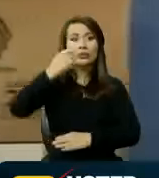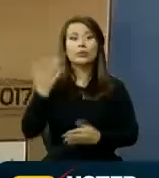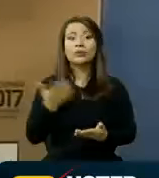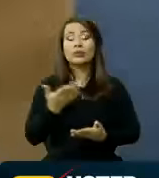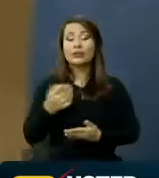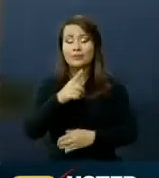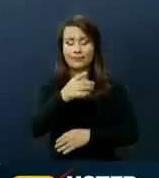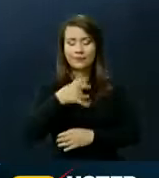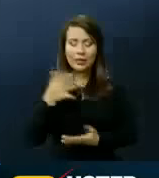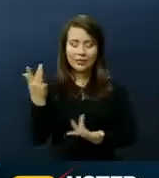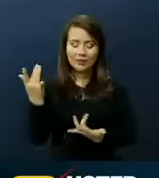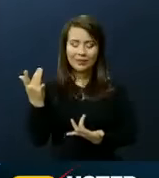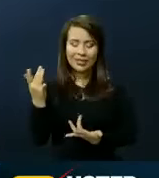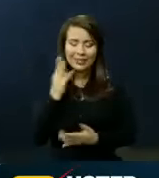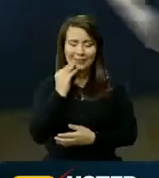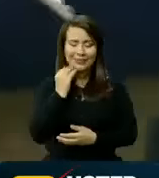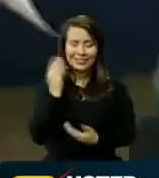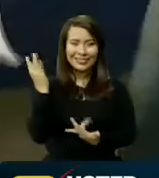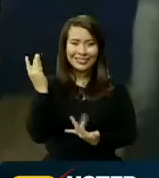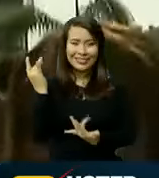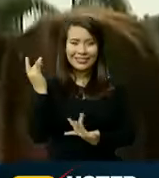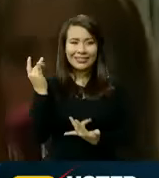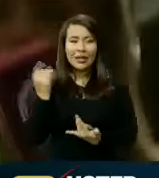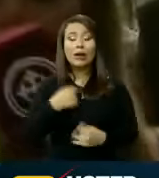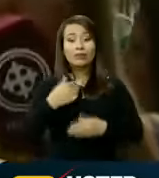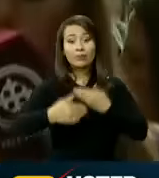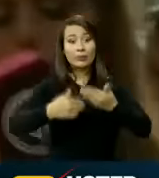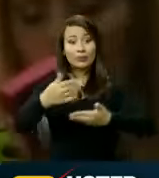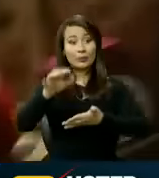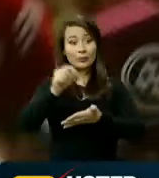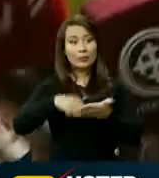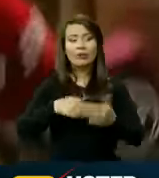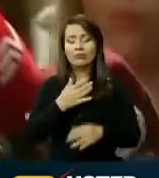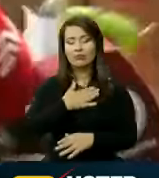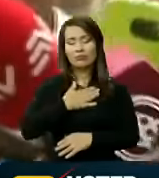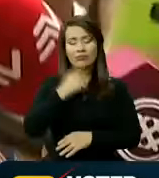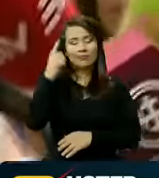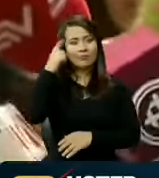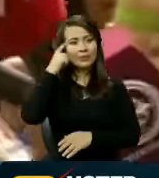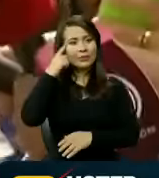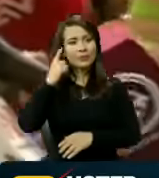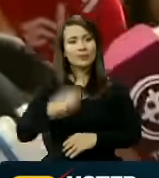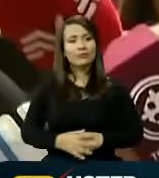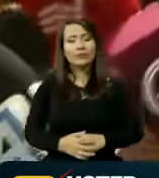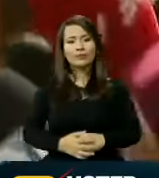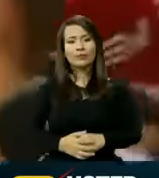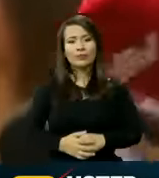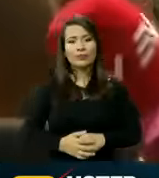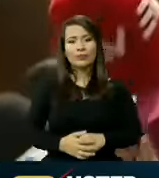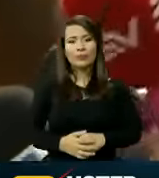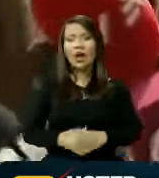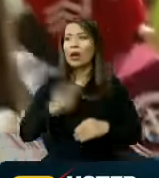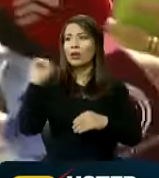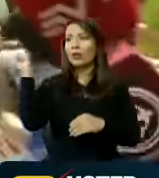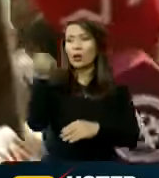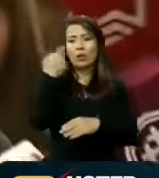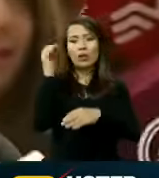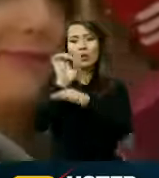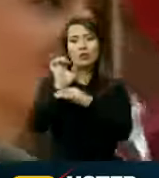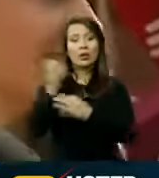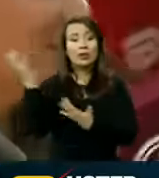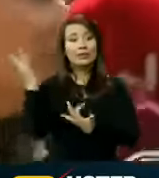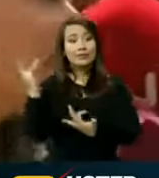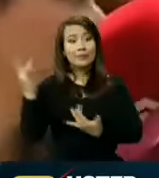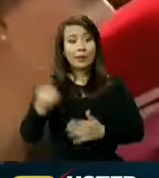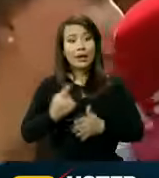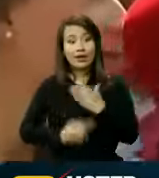que mantiene la expectativa por este proceso electoral. Mi expectativa creo que son las de la mayoría de los ecuatorianos. Que el